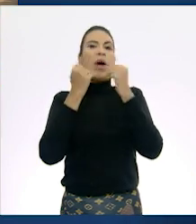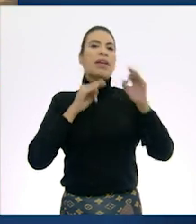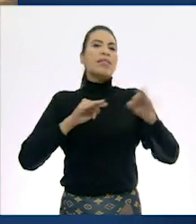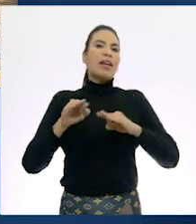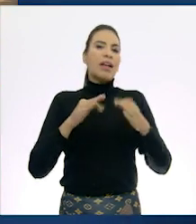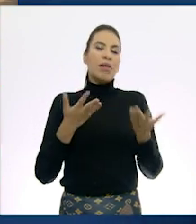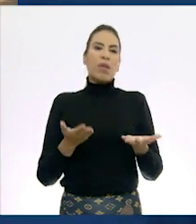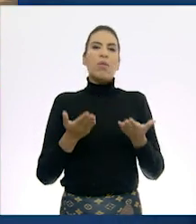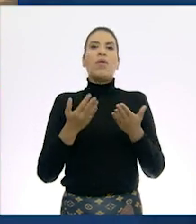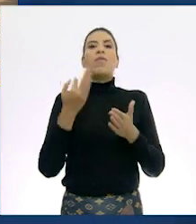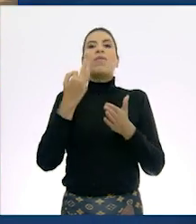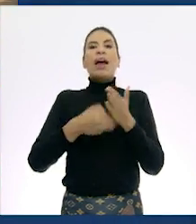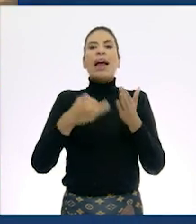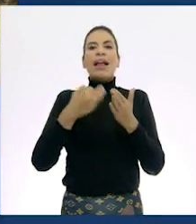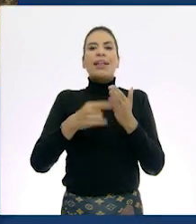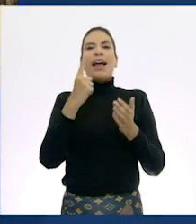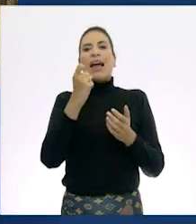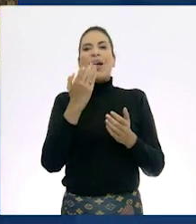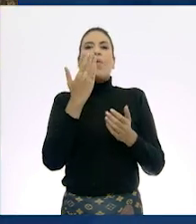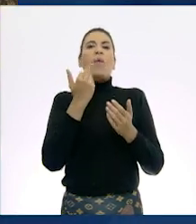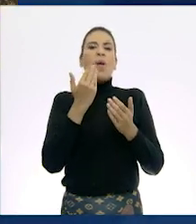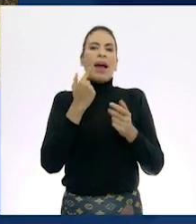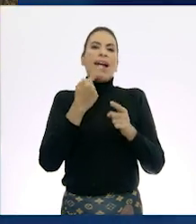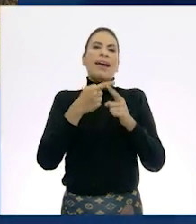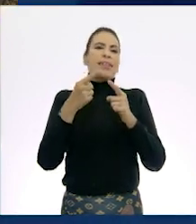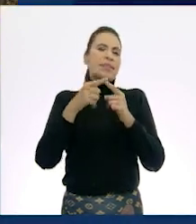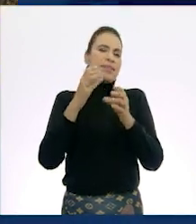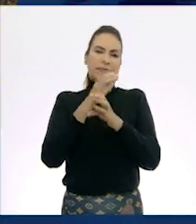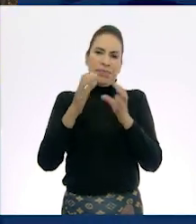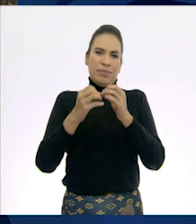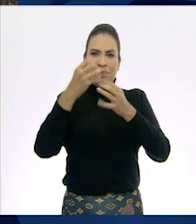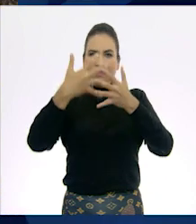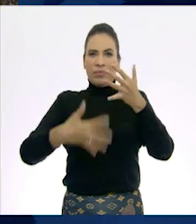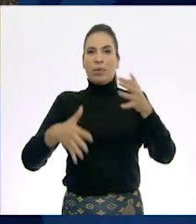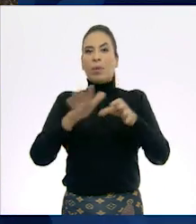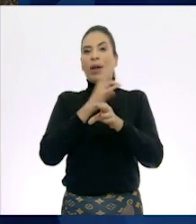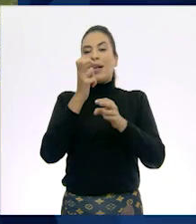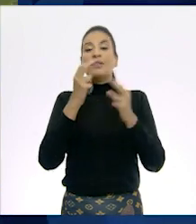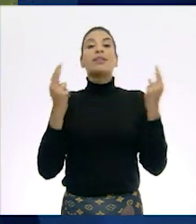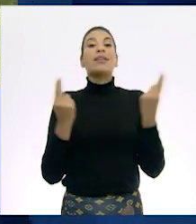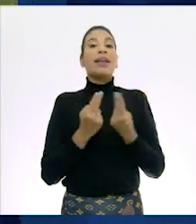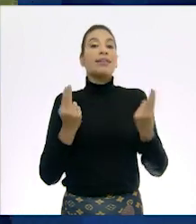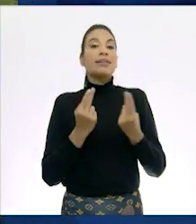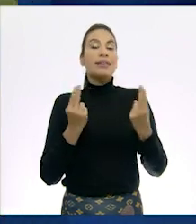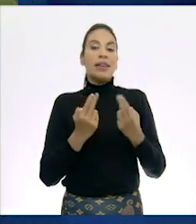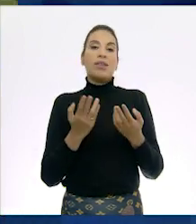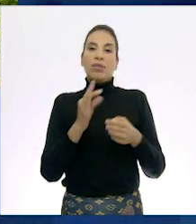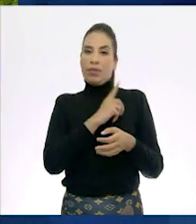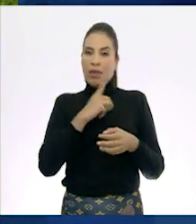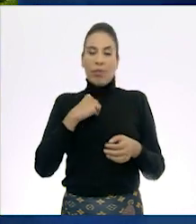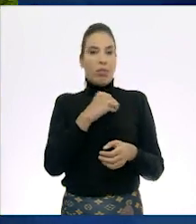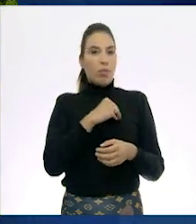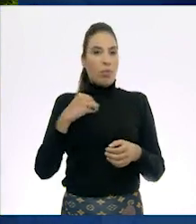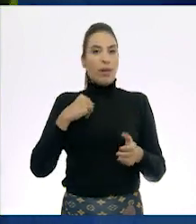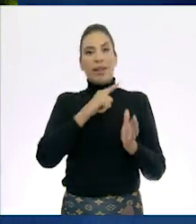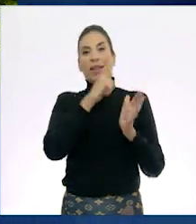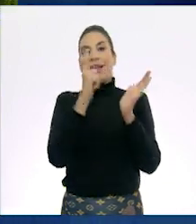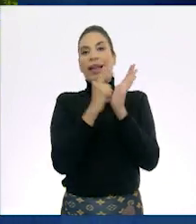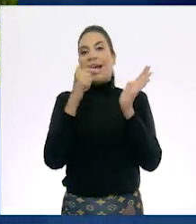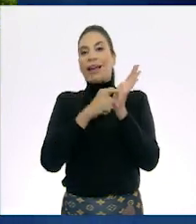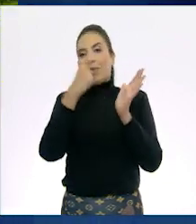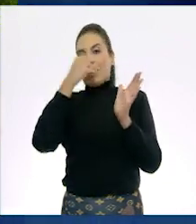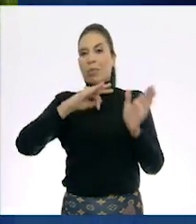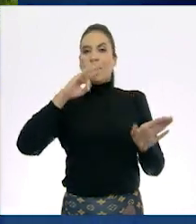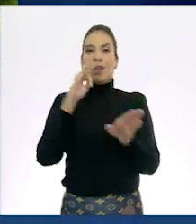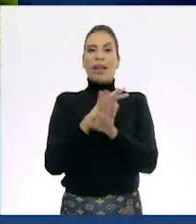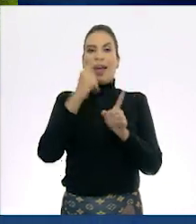y la escasez de recursos naturales. Por todo lo anterior, es indispensable hacer cumplir las leyes que protegen